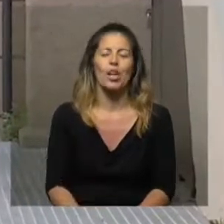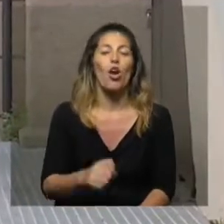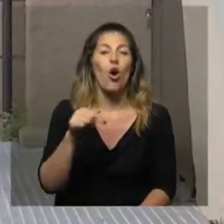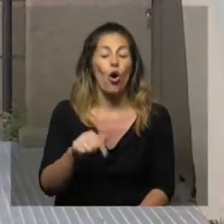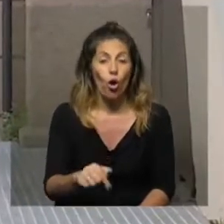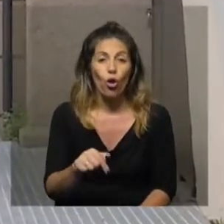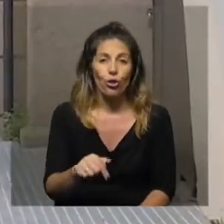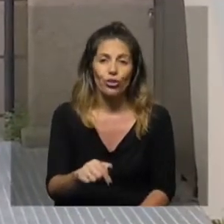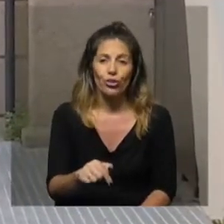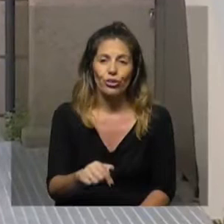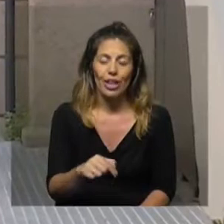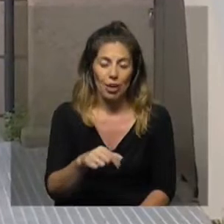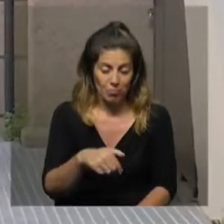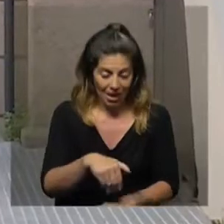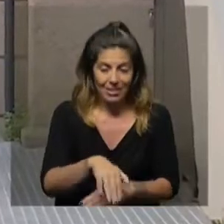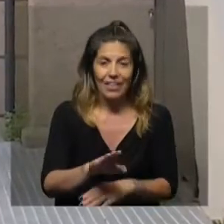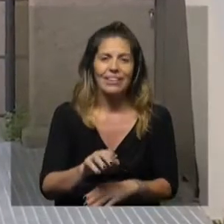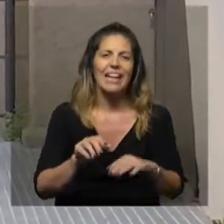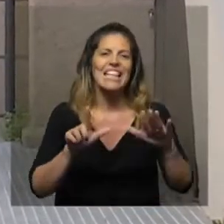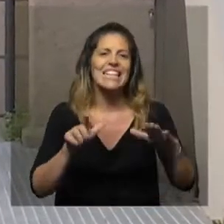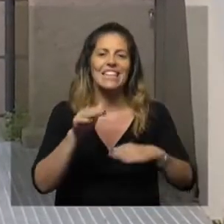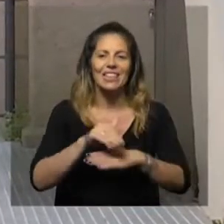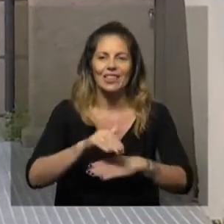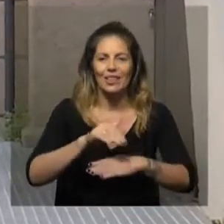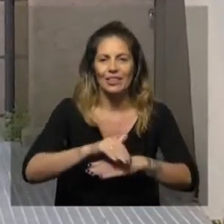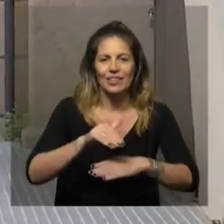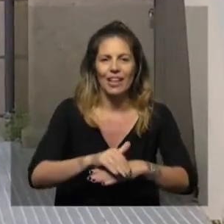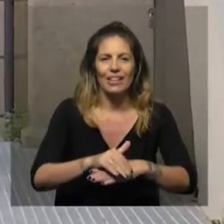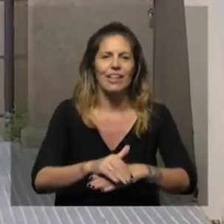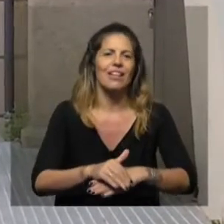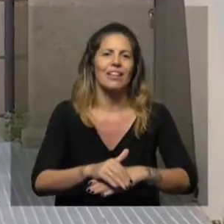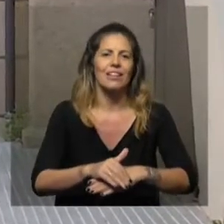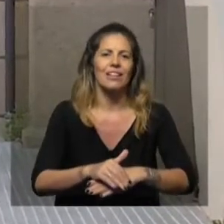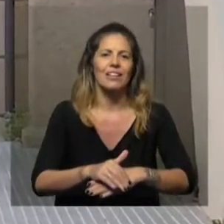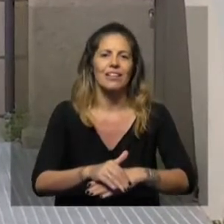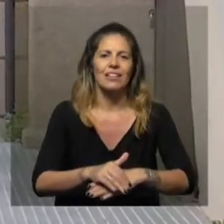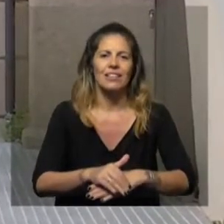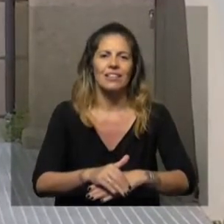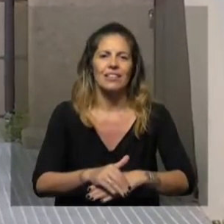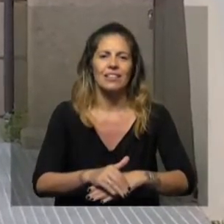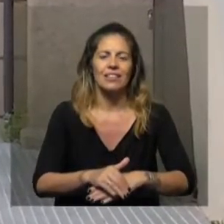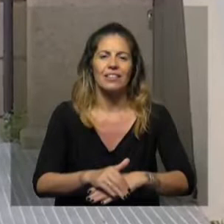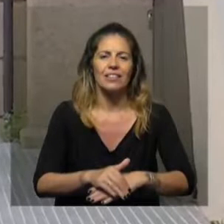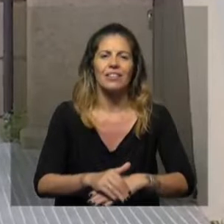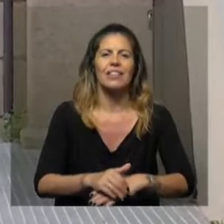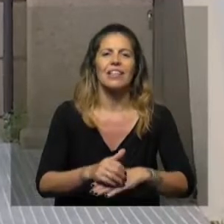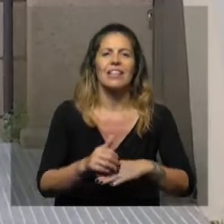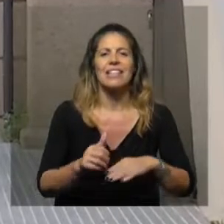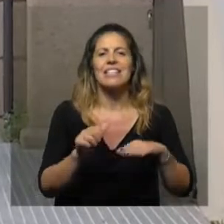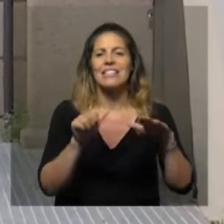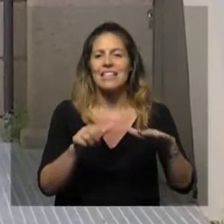hoy dentro de unos minutitos a las 19 horas se va a dar la sexagésima edición